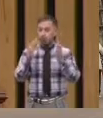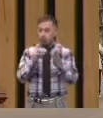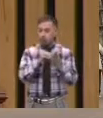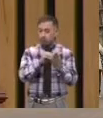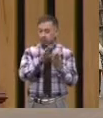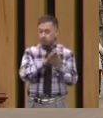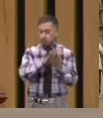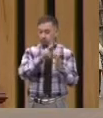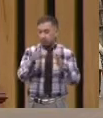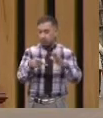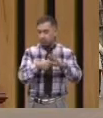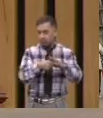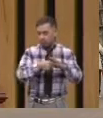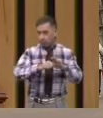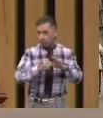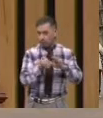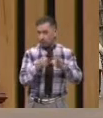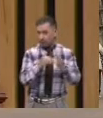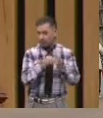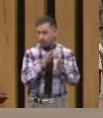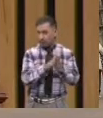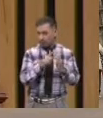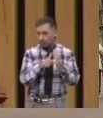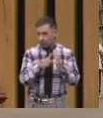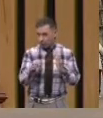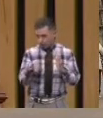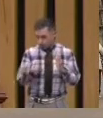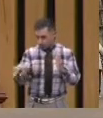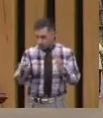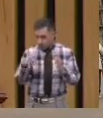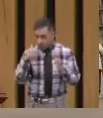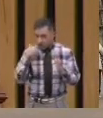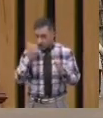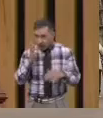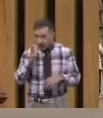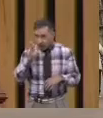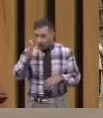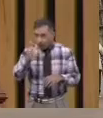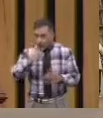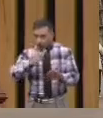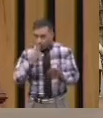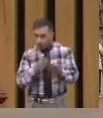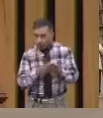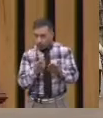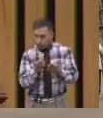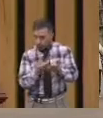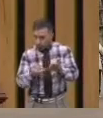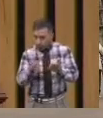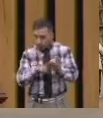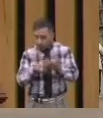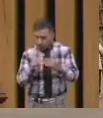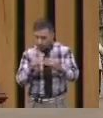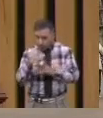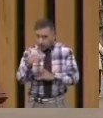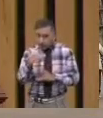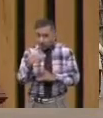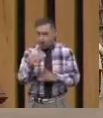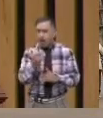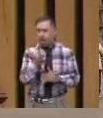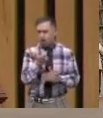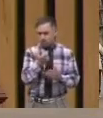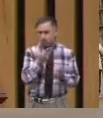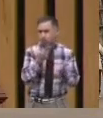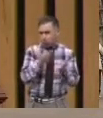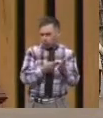si van a querer que se dupliquen las sanciones, aparte de las económicas, otras